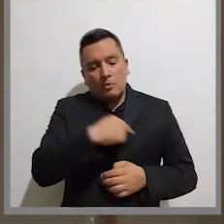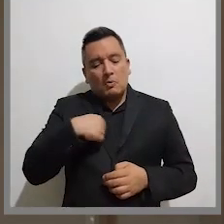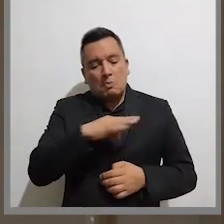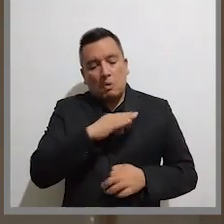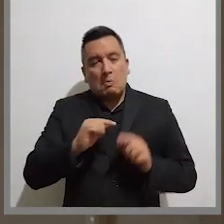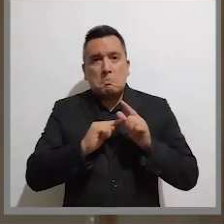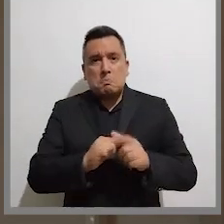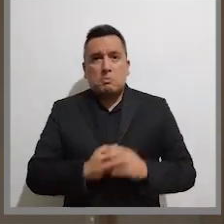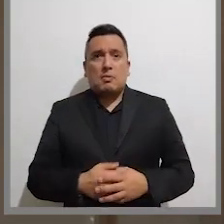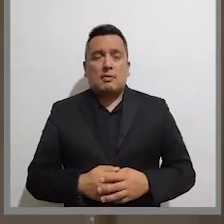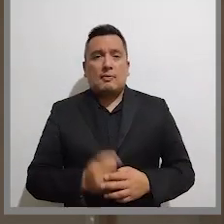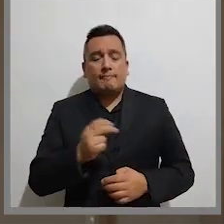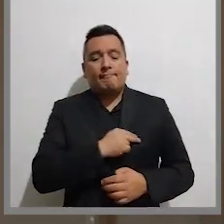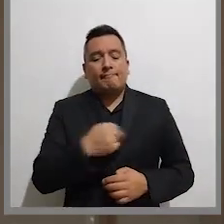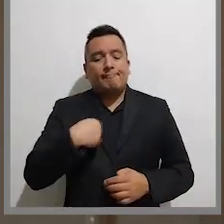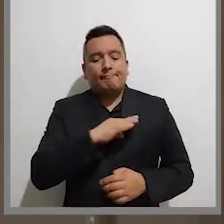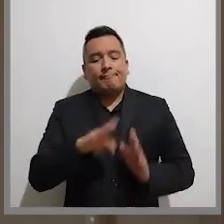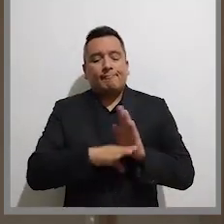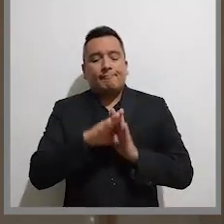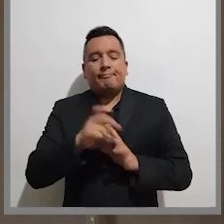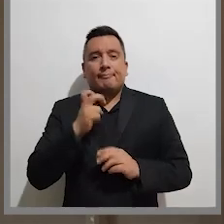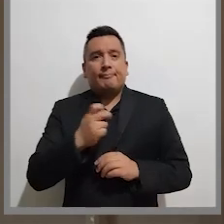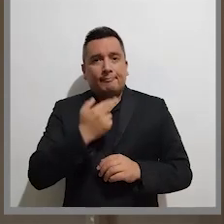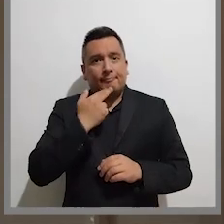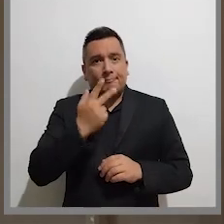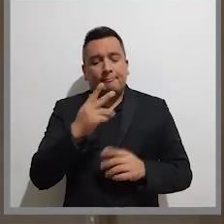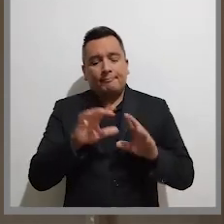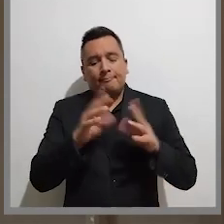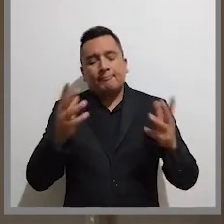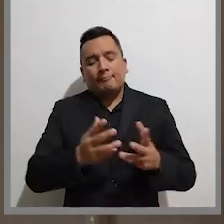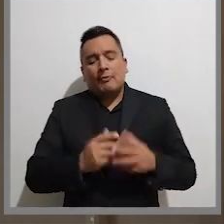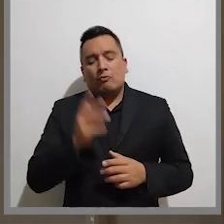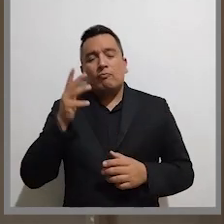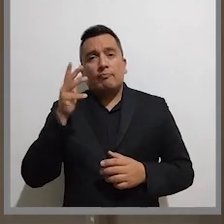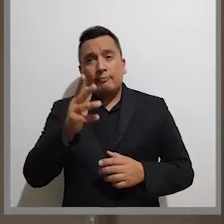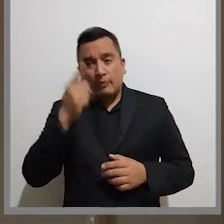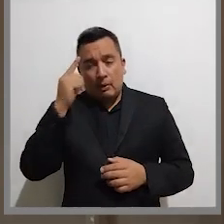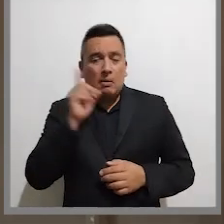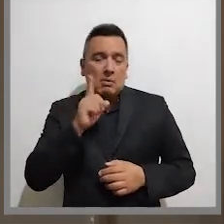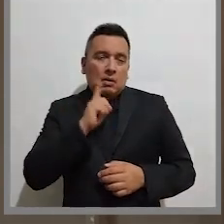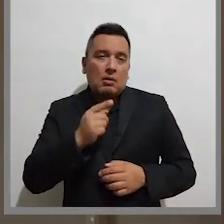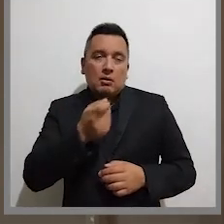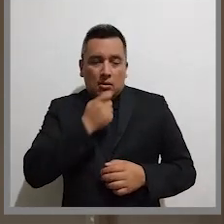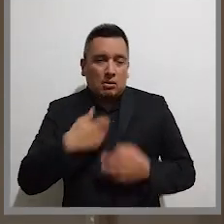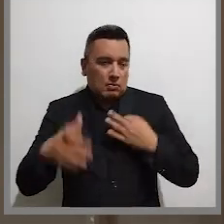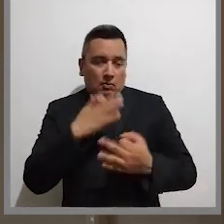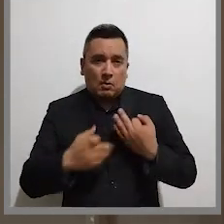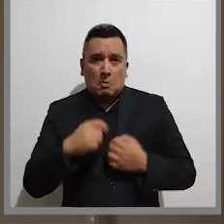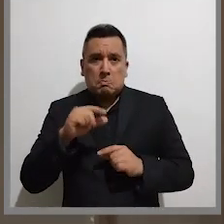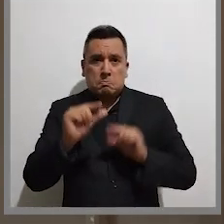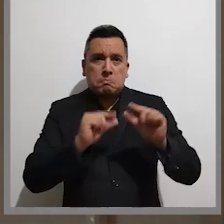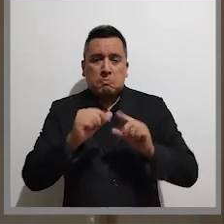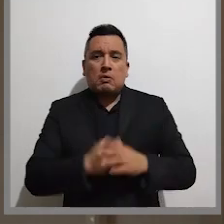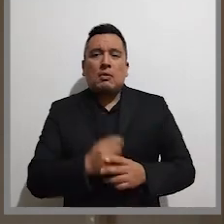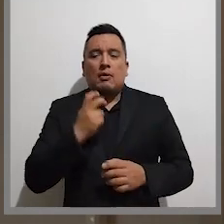podamos progresar, evolucionar como sociedad y generemos un mejor mundo, un mejor futuro para todas las niñas y adolescentes que